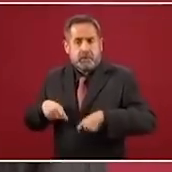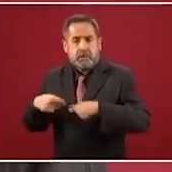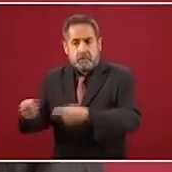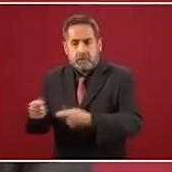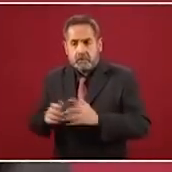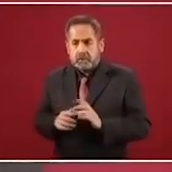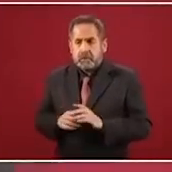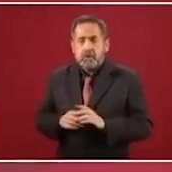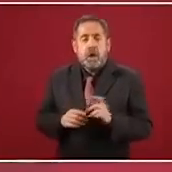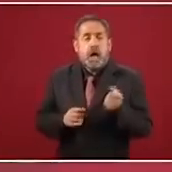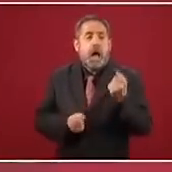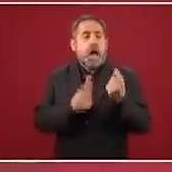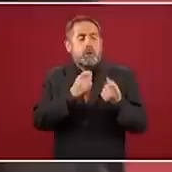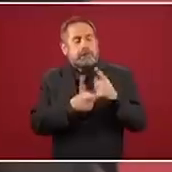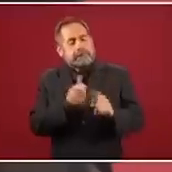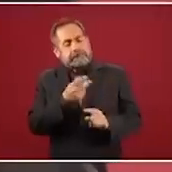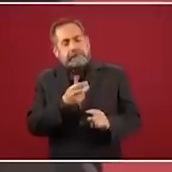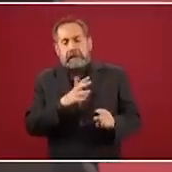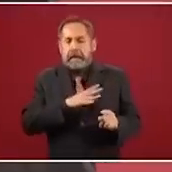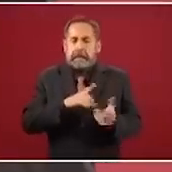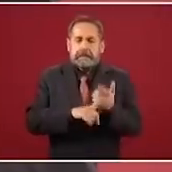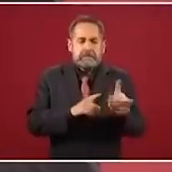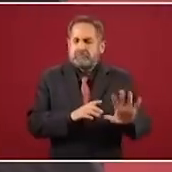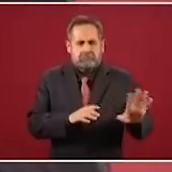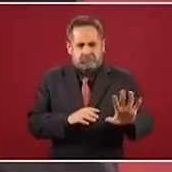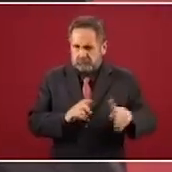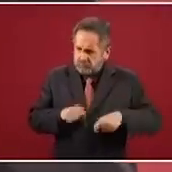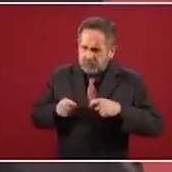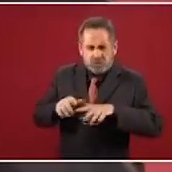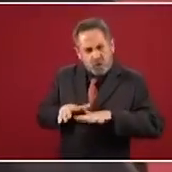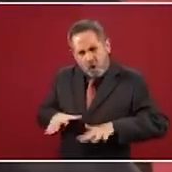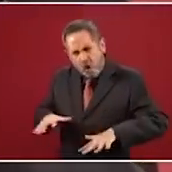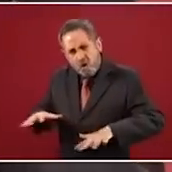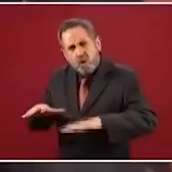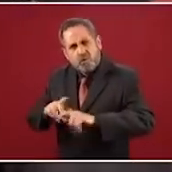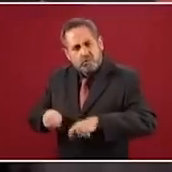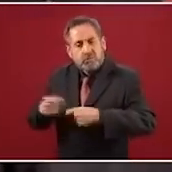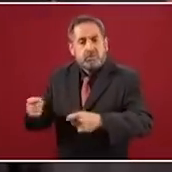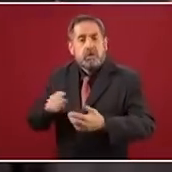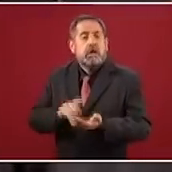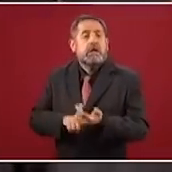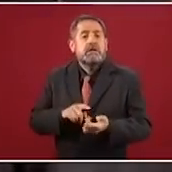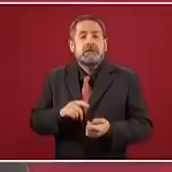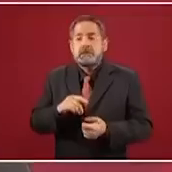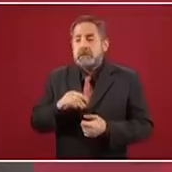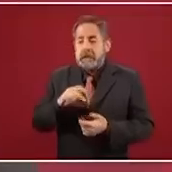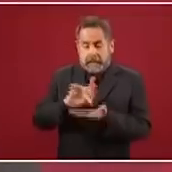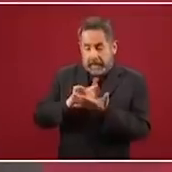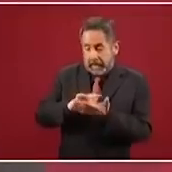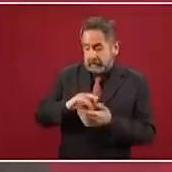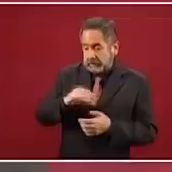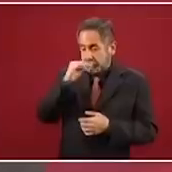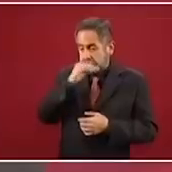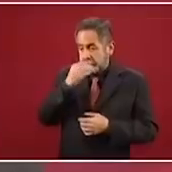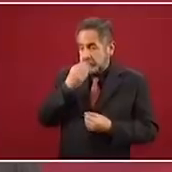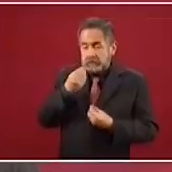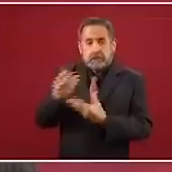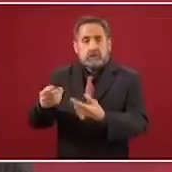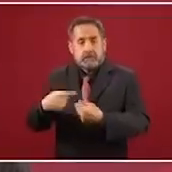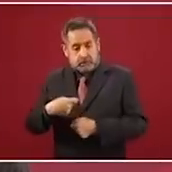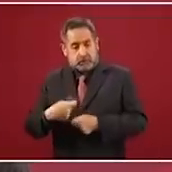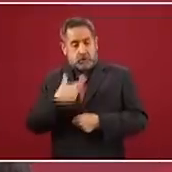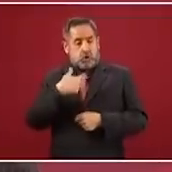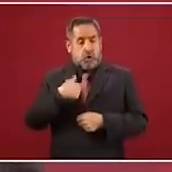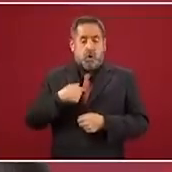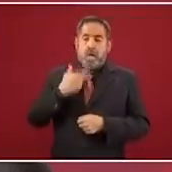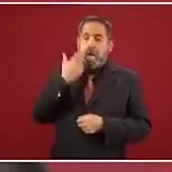y no un privilegio, si entregar los medicamentos de manera gratuita es ser populista, que me